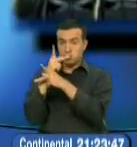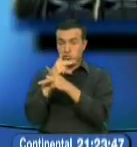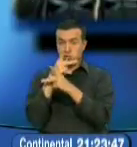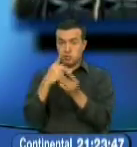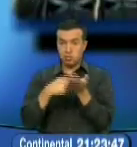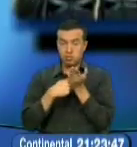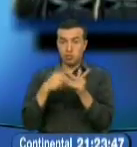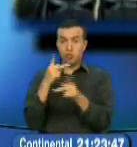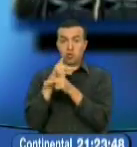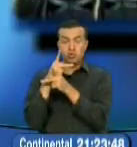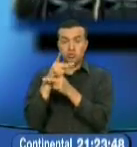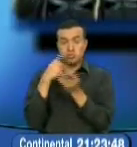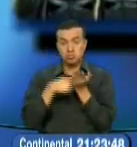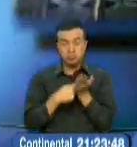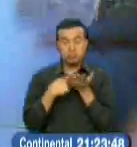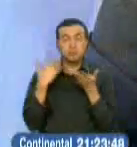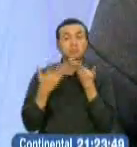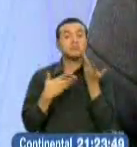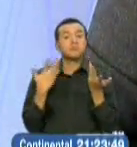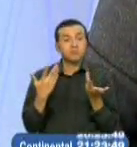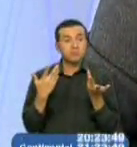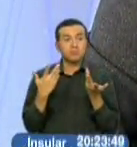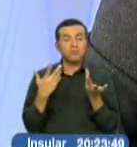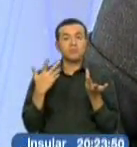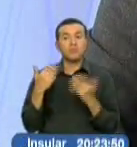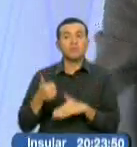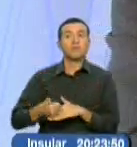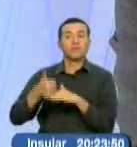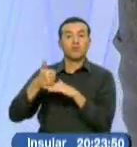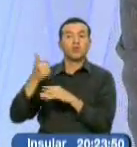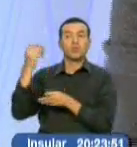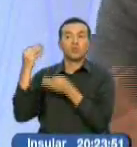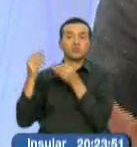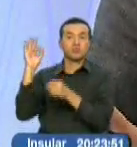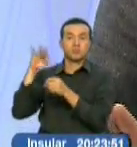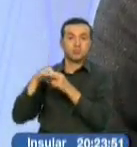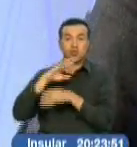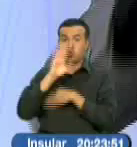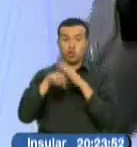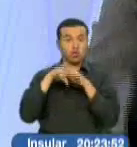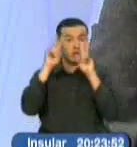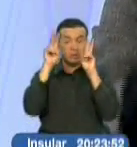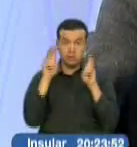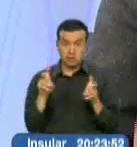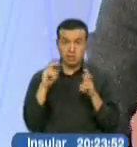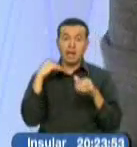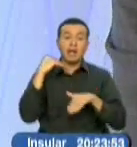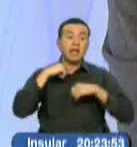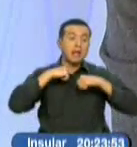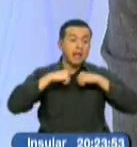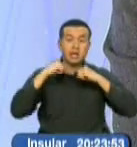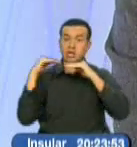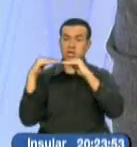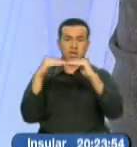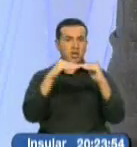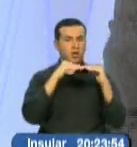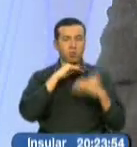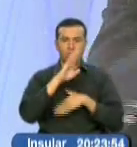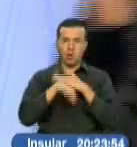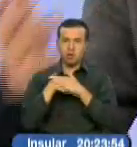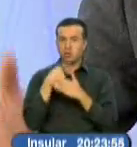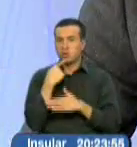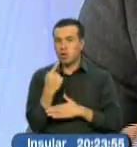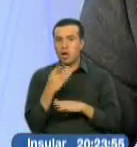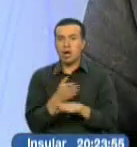y del Pleno del Consejo pasará, de ser el caso, al Tribunal Contencioso Electoral. Esto en todos los casos, es decir, hay un tratamiento igual, inclusive en actos